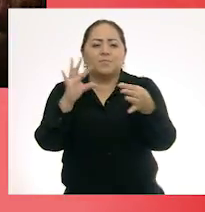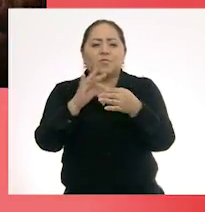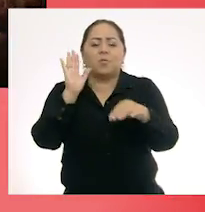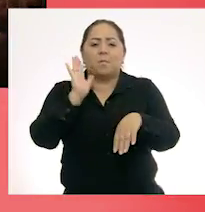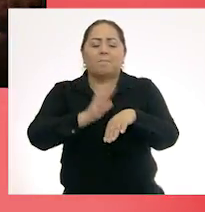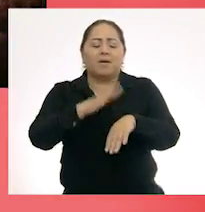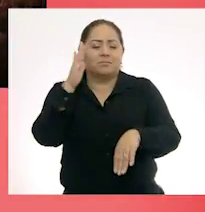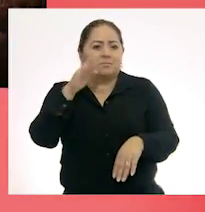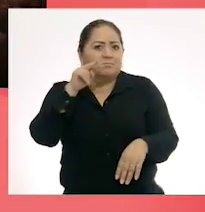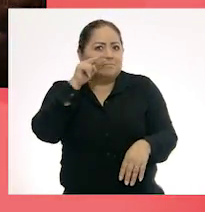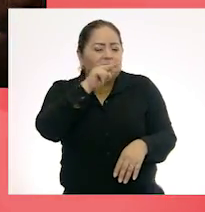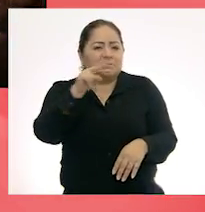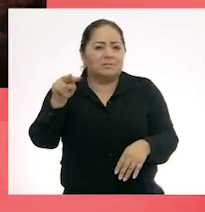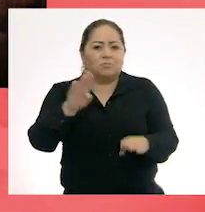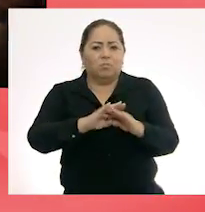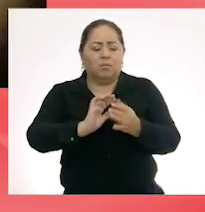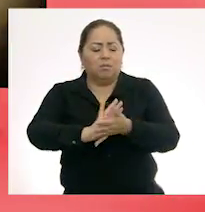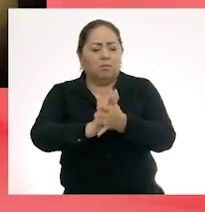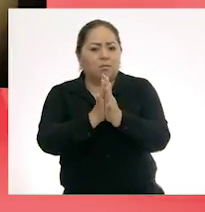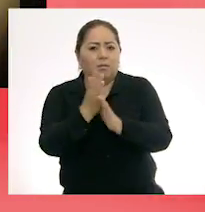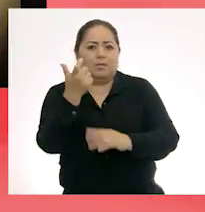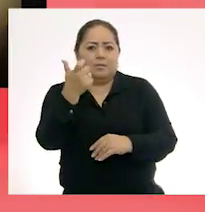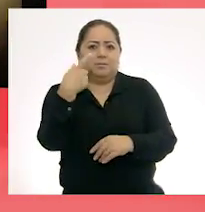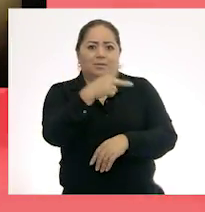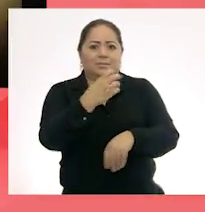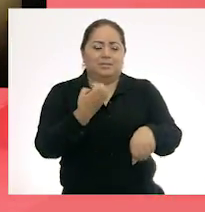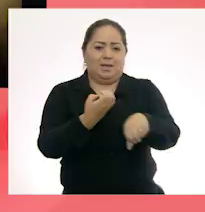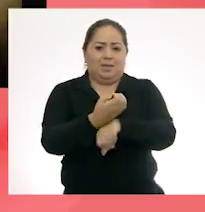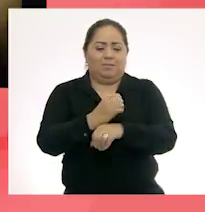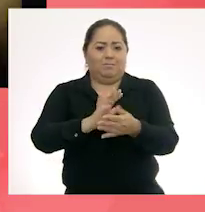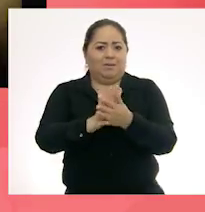más convincente el crecimiento económico del estado.